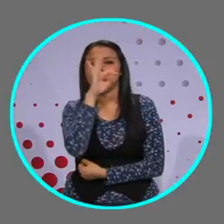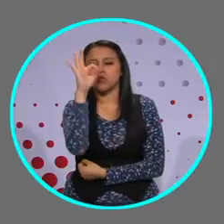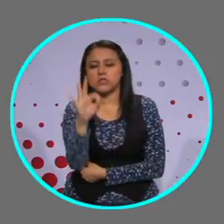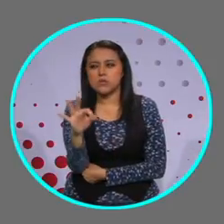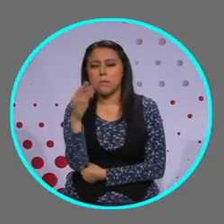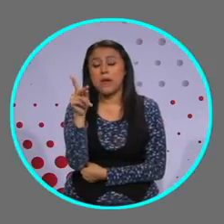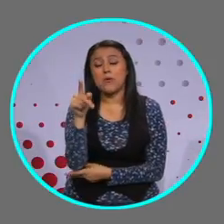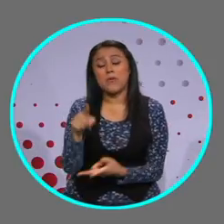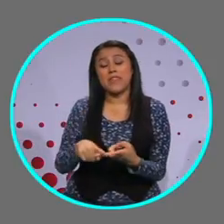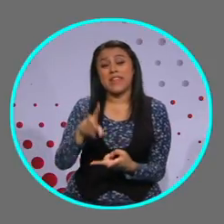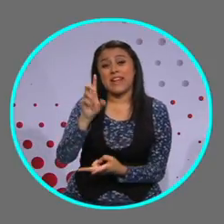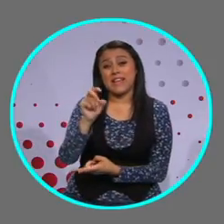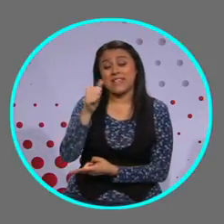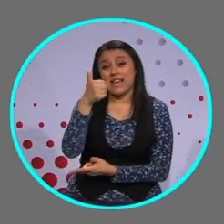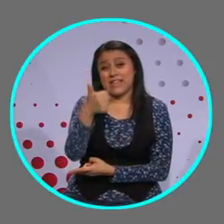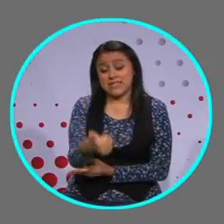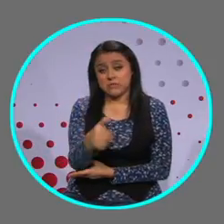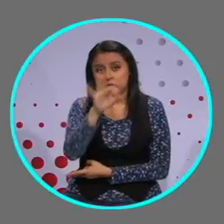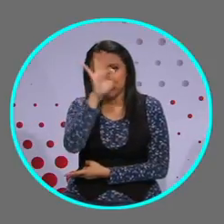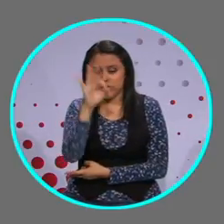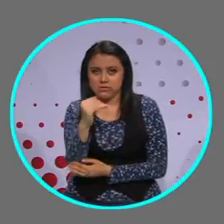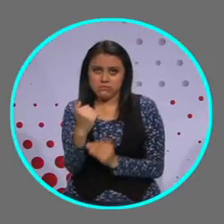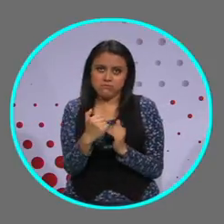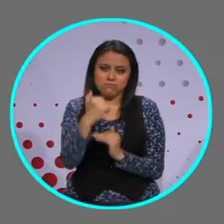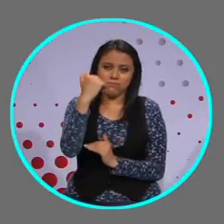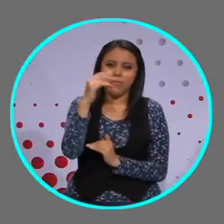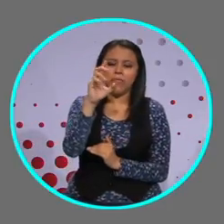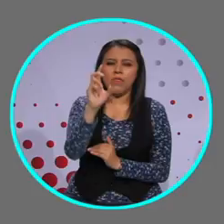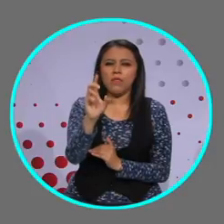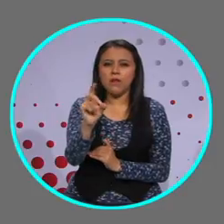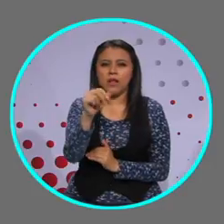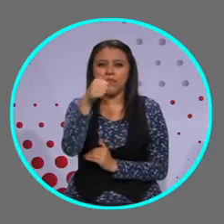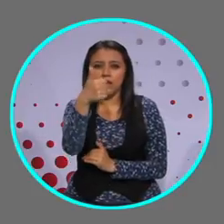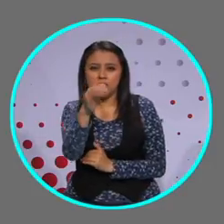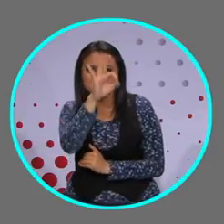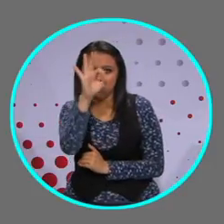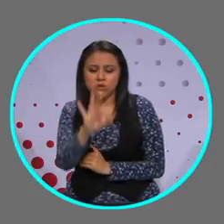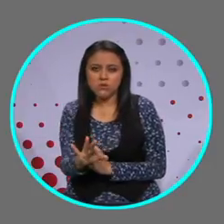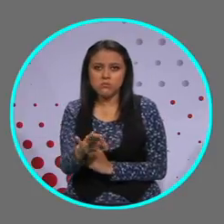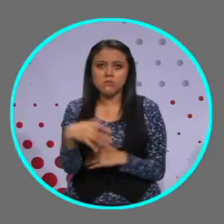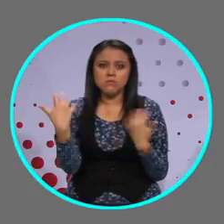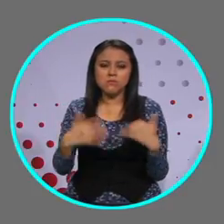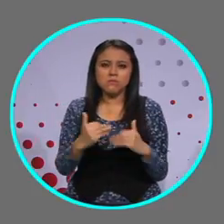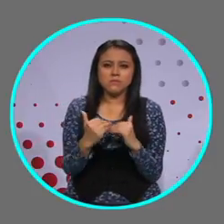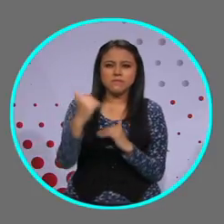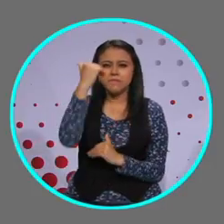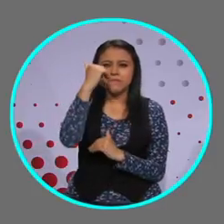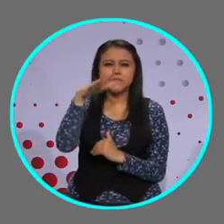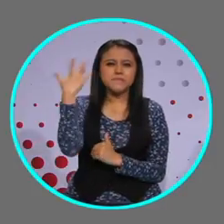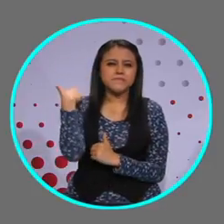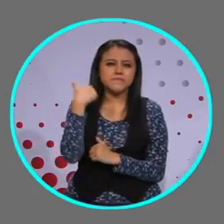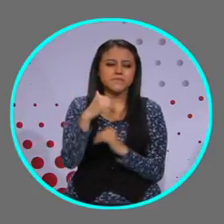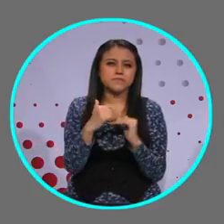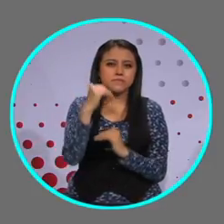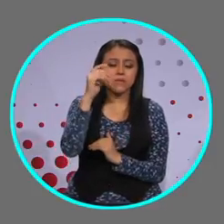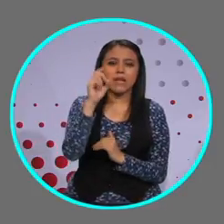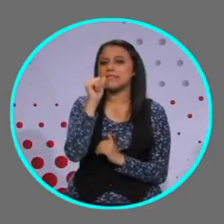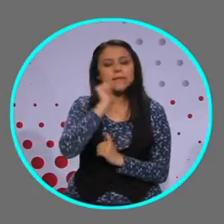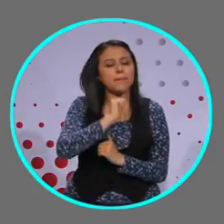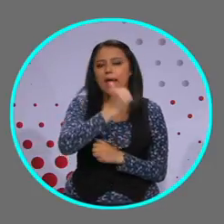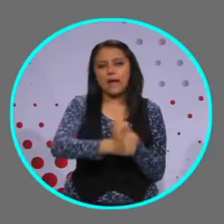36 por ciento que es histórico alto el 36% es alto es muy alto hacia atrás de otros años este es una encuesta que seamos